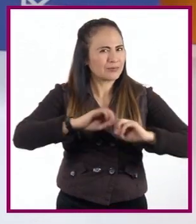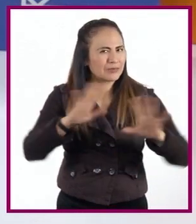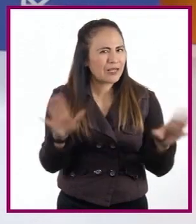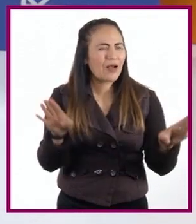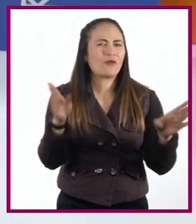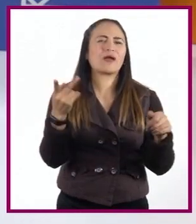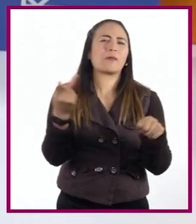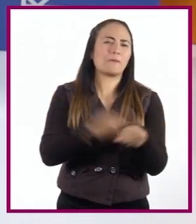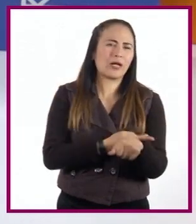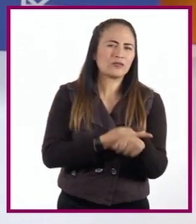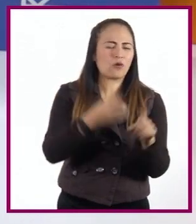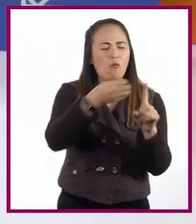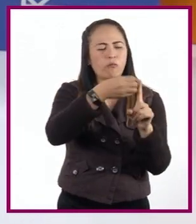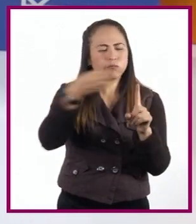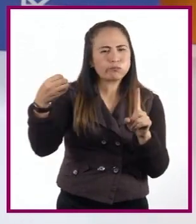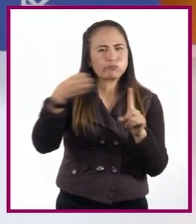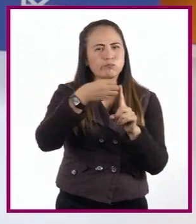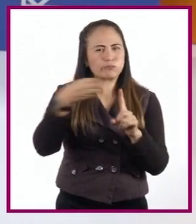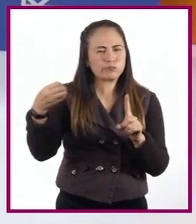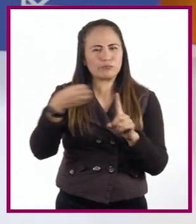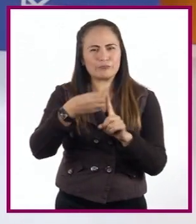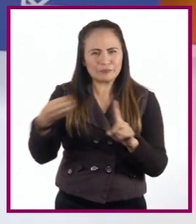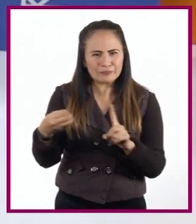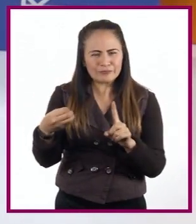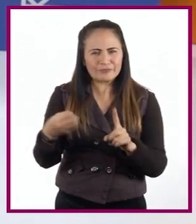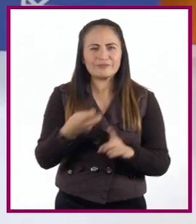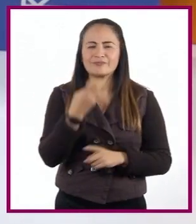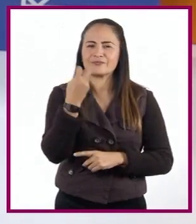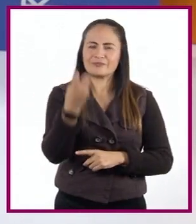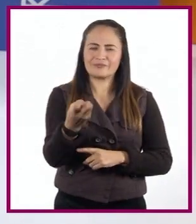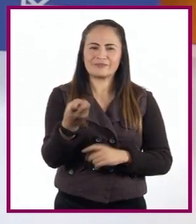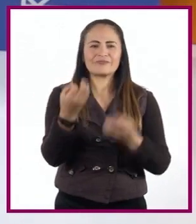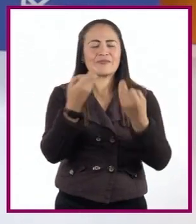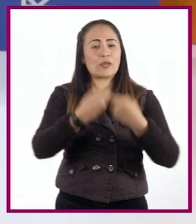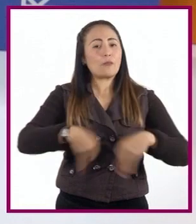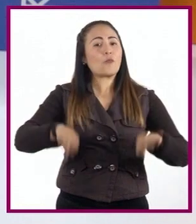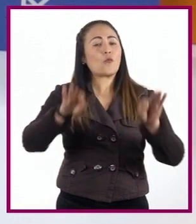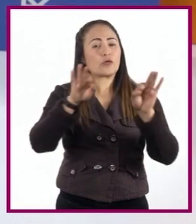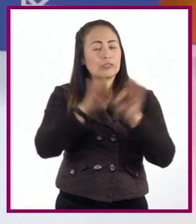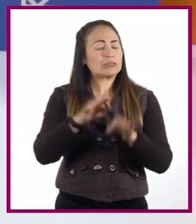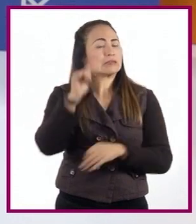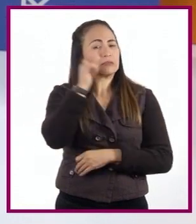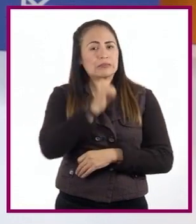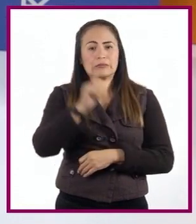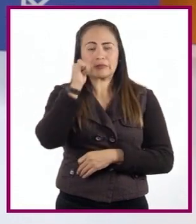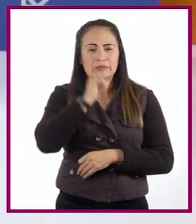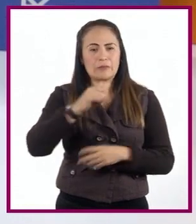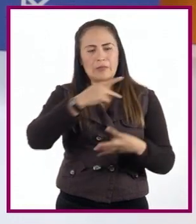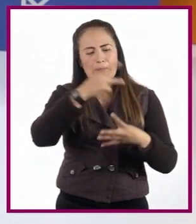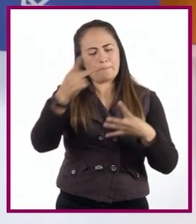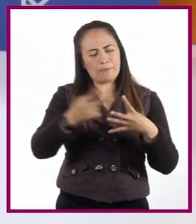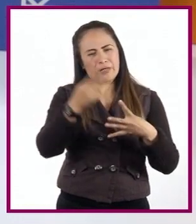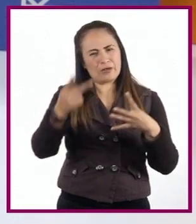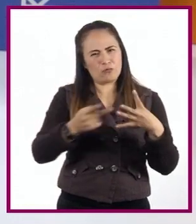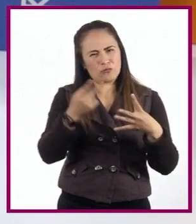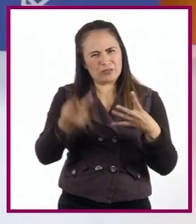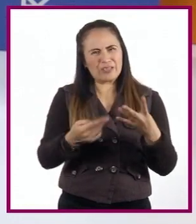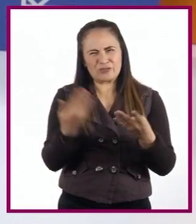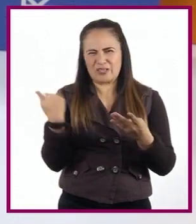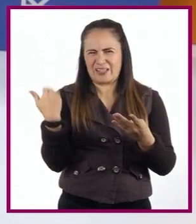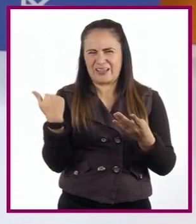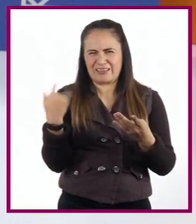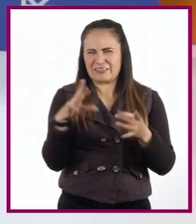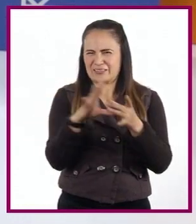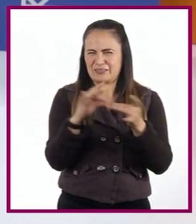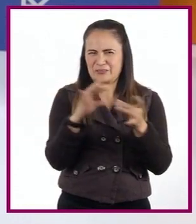hechos de una manera cronológica y, para ello, es importante considerar siempre las preguntas que ya mencionamos